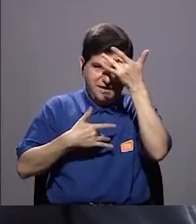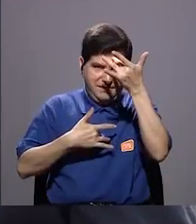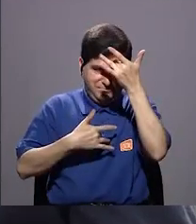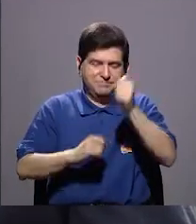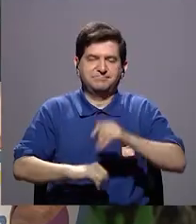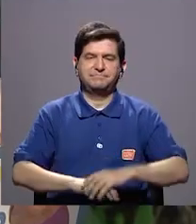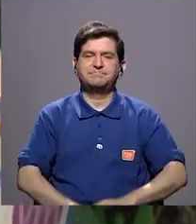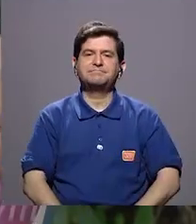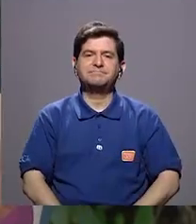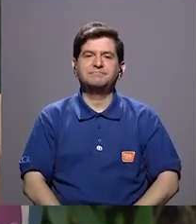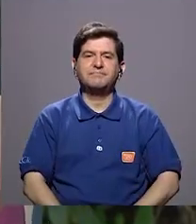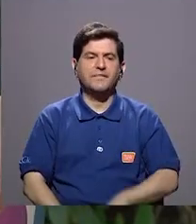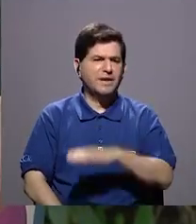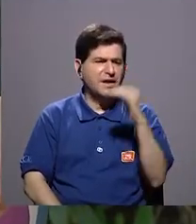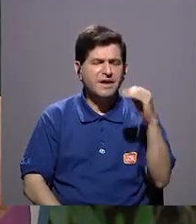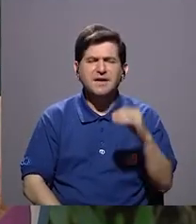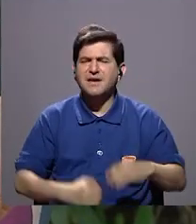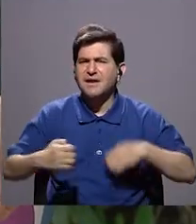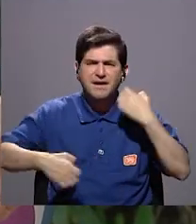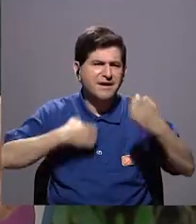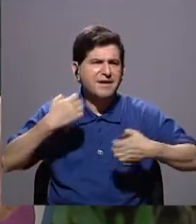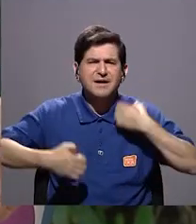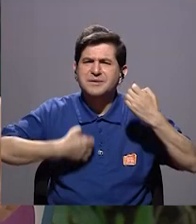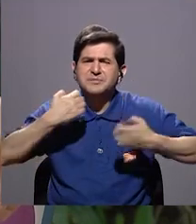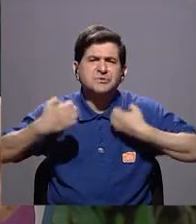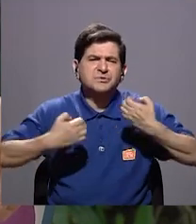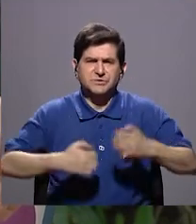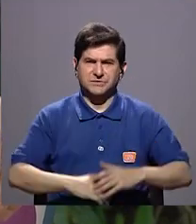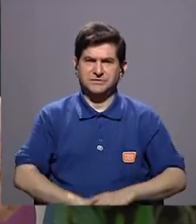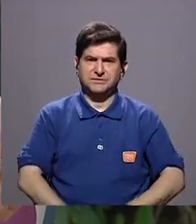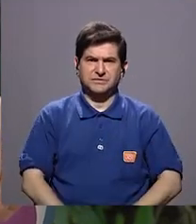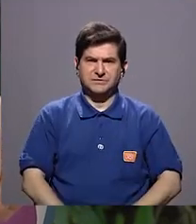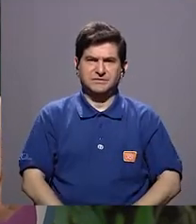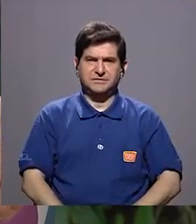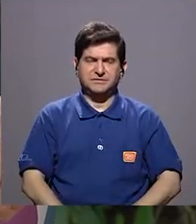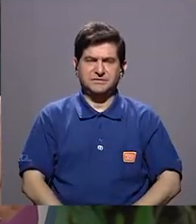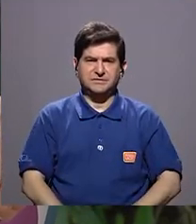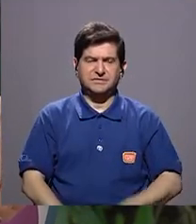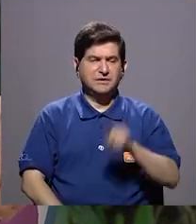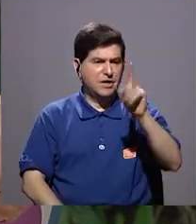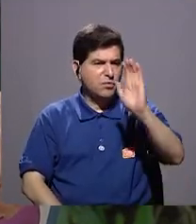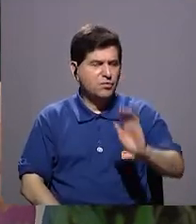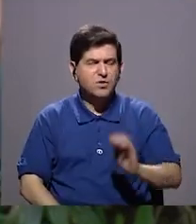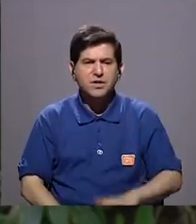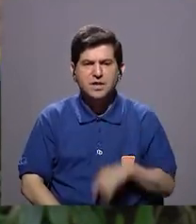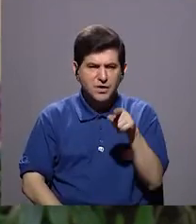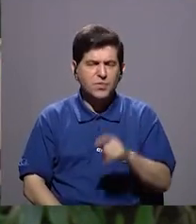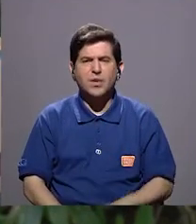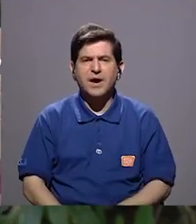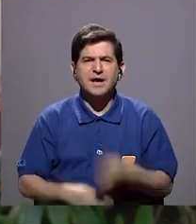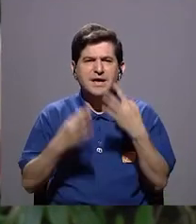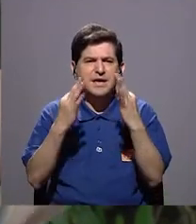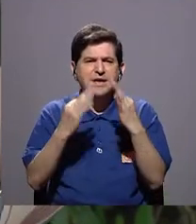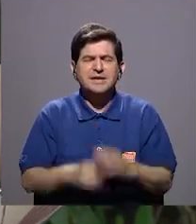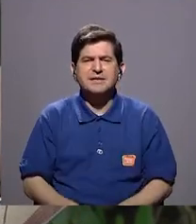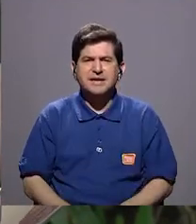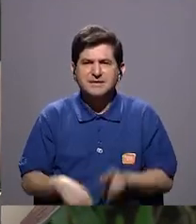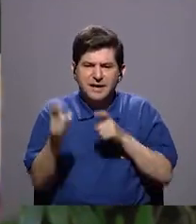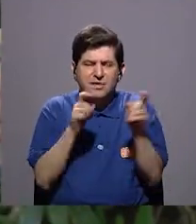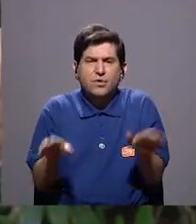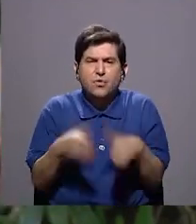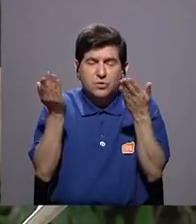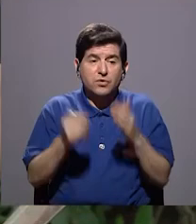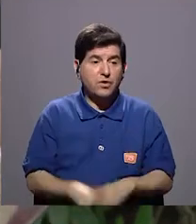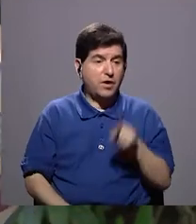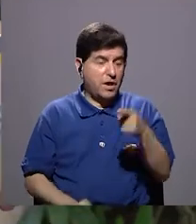patología. Correcto. Y con respecto a las emociones, doctor, ¿cómo canalizar en un niño? Porque también son emociones muy